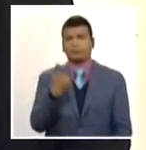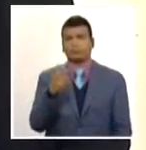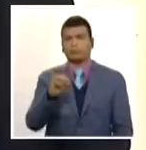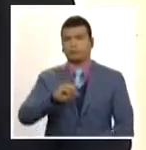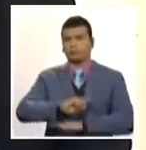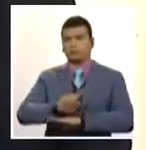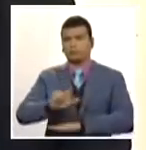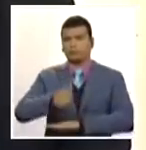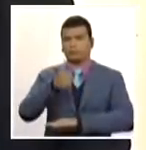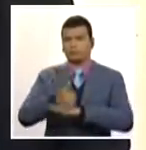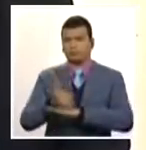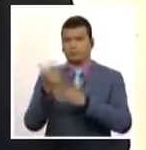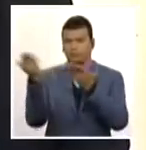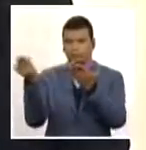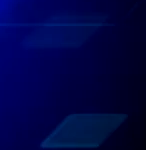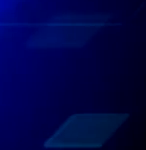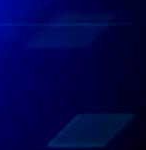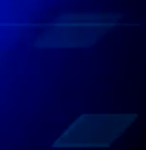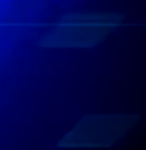el director Fabio Larramonto.